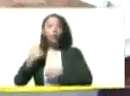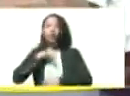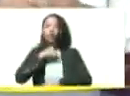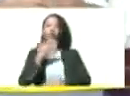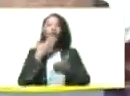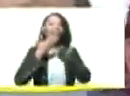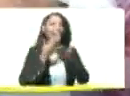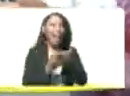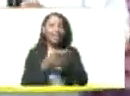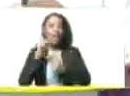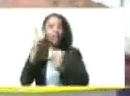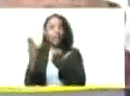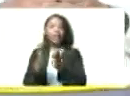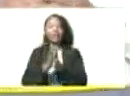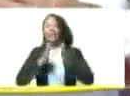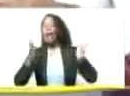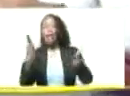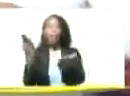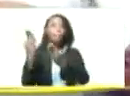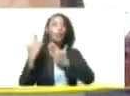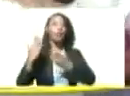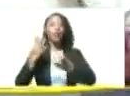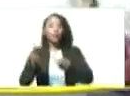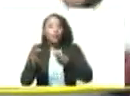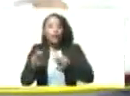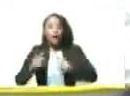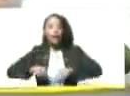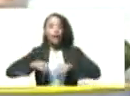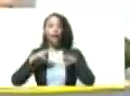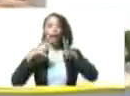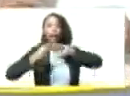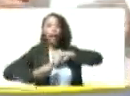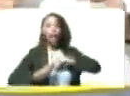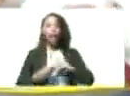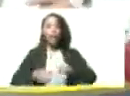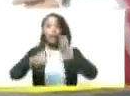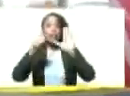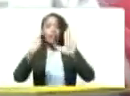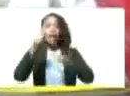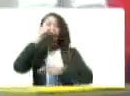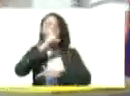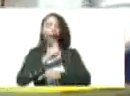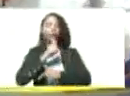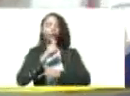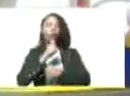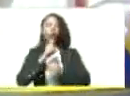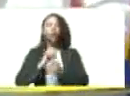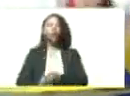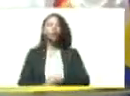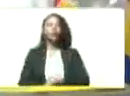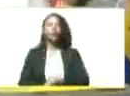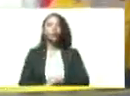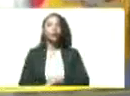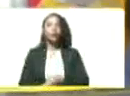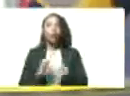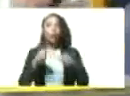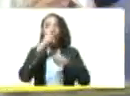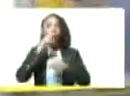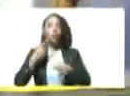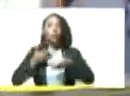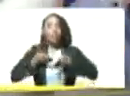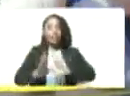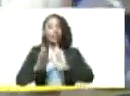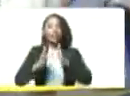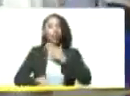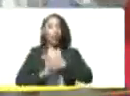usted todo ese gran apoyo que le ha dado nuestros CLAC. Y ahora, a los 6 años, 6 años, bueno, están naciendo todavía,